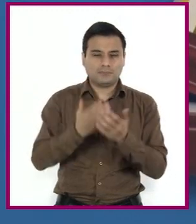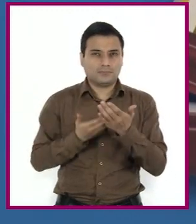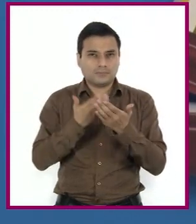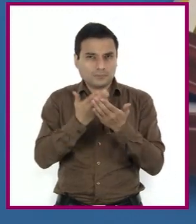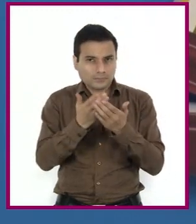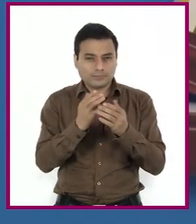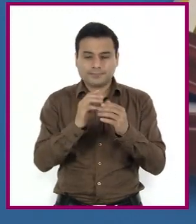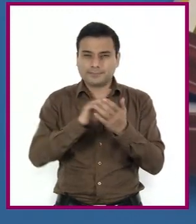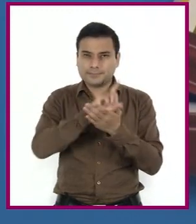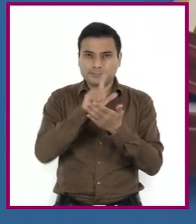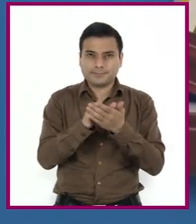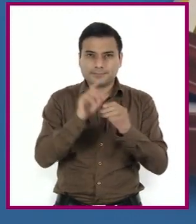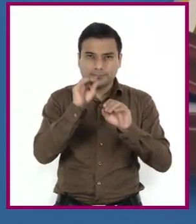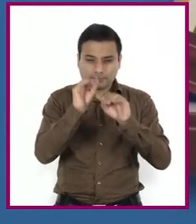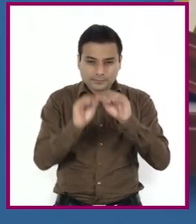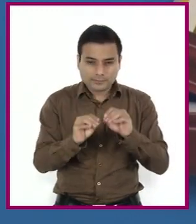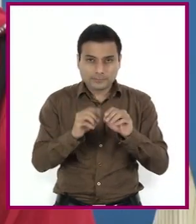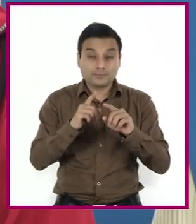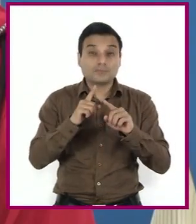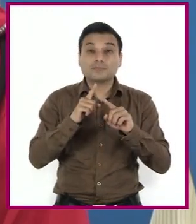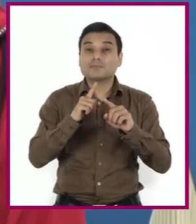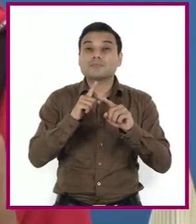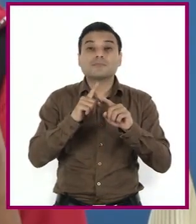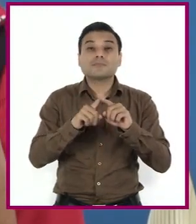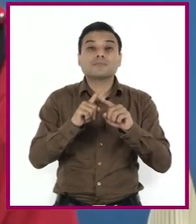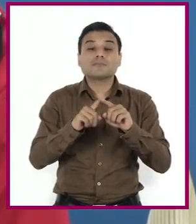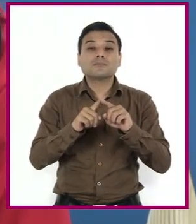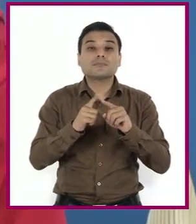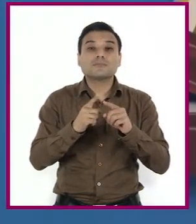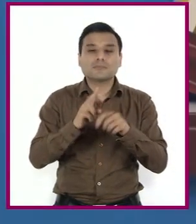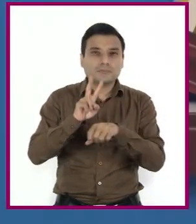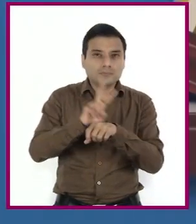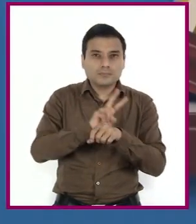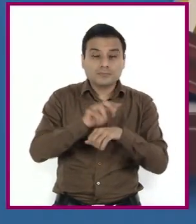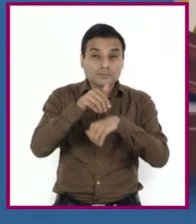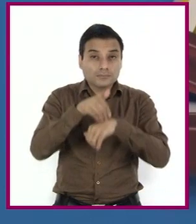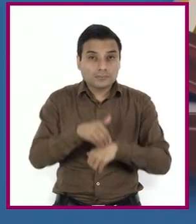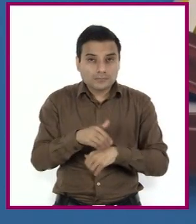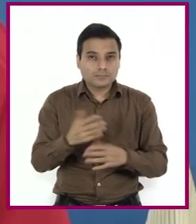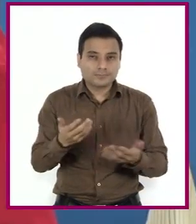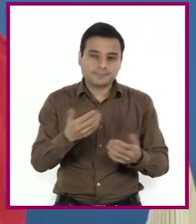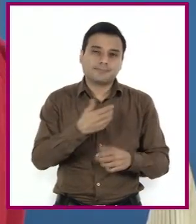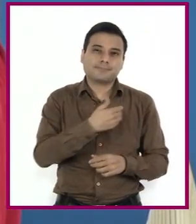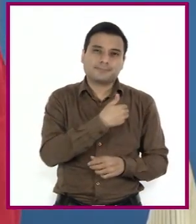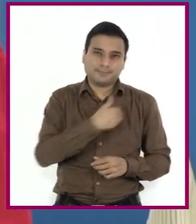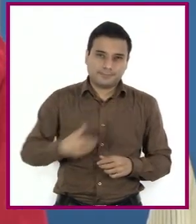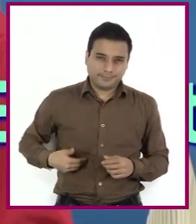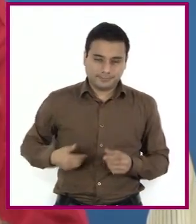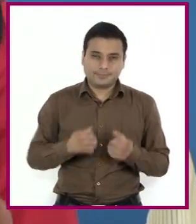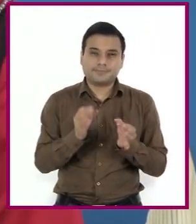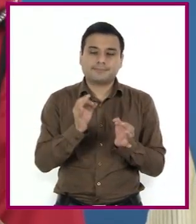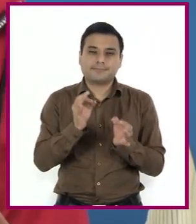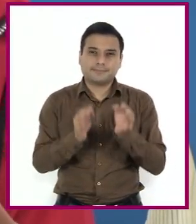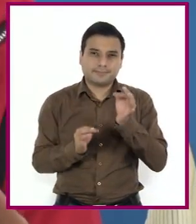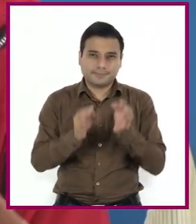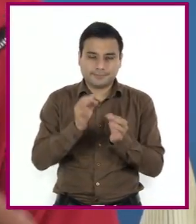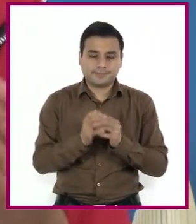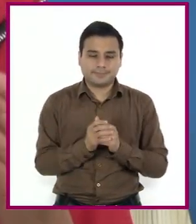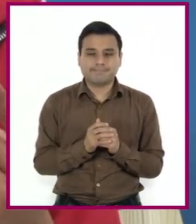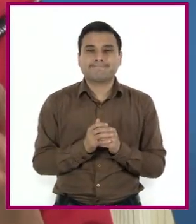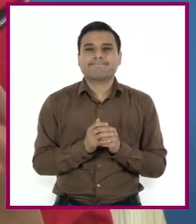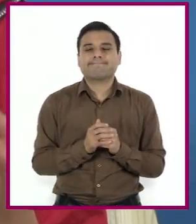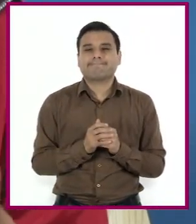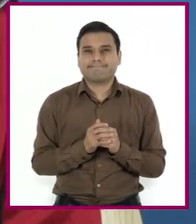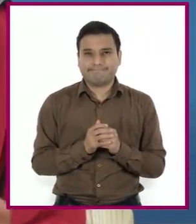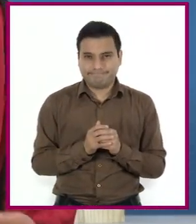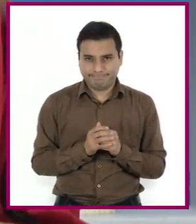su aplicación corresponde a los otros dos poderes, ejecutivo y judicial. Lo anterior lo podemos observar